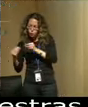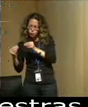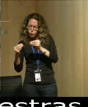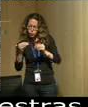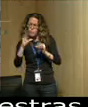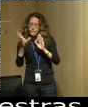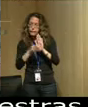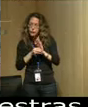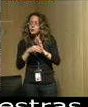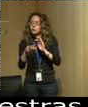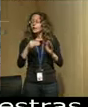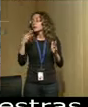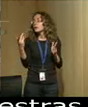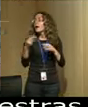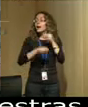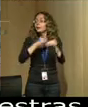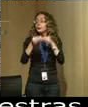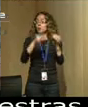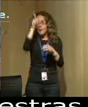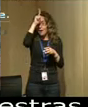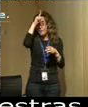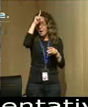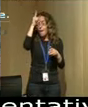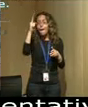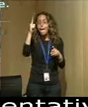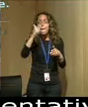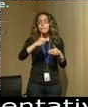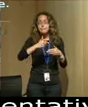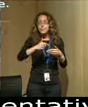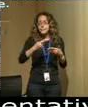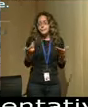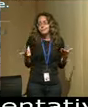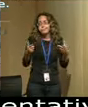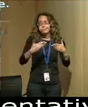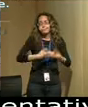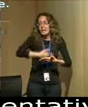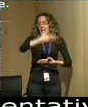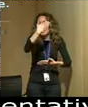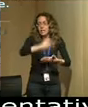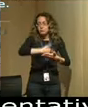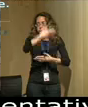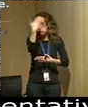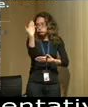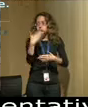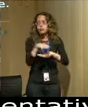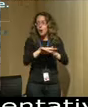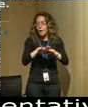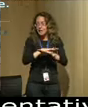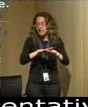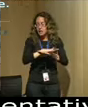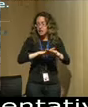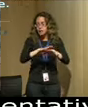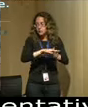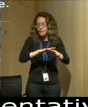el panel de hogares del alemán. Es un panel que tiene ahora mismo 25 olas disponibles. Para mí es una de las mejores bases mundiales a